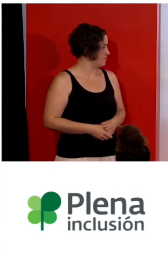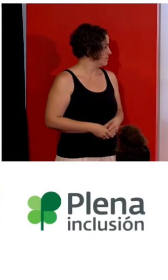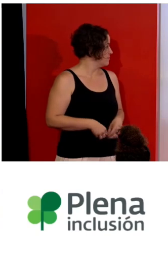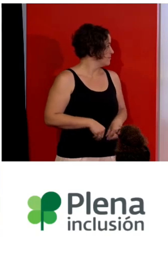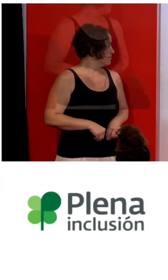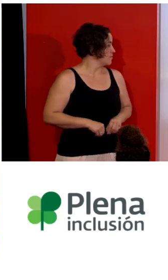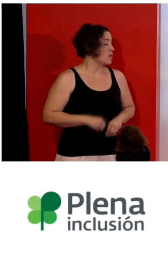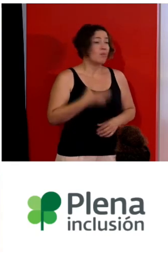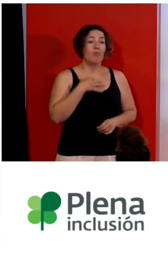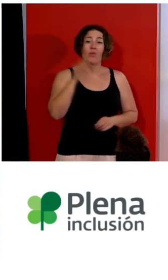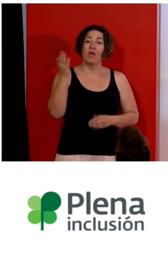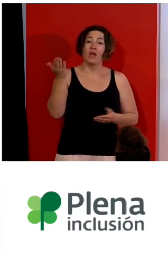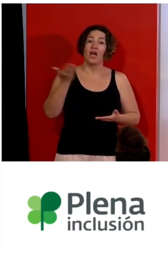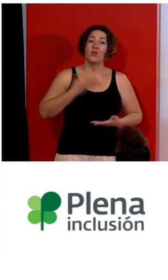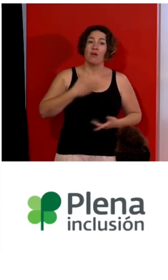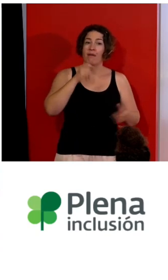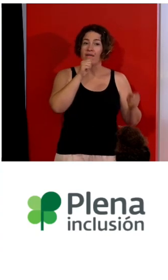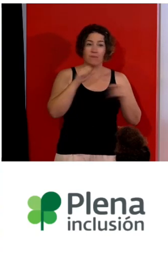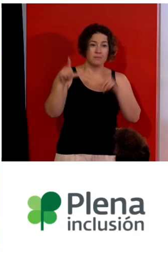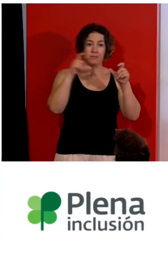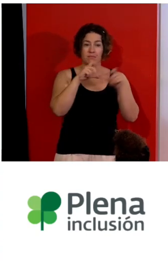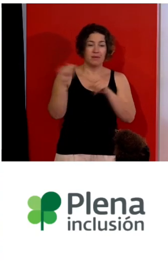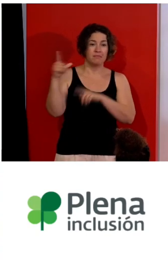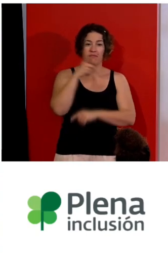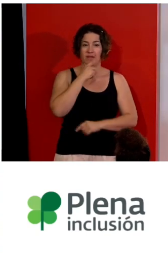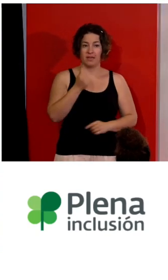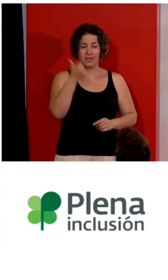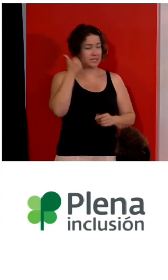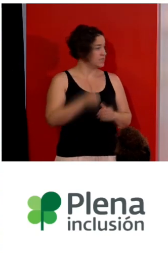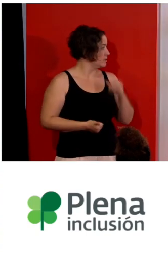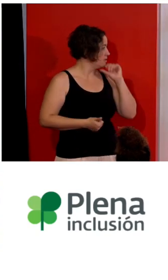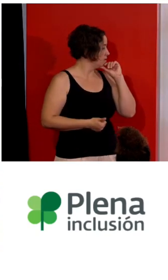Si nos podéis ayudar para facilitar la presentación.